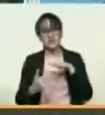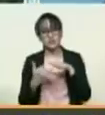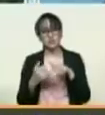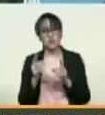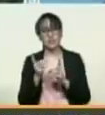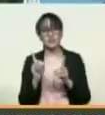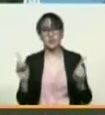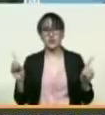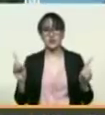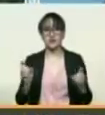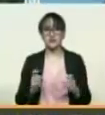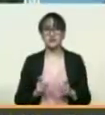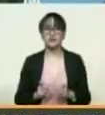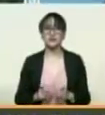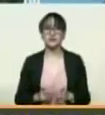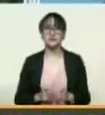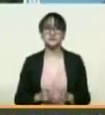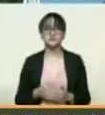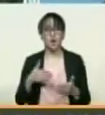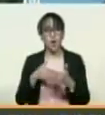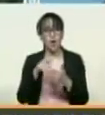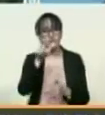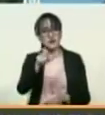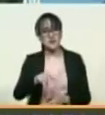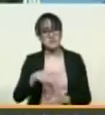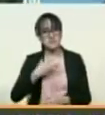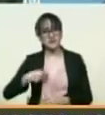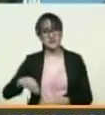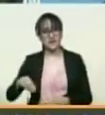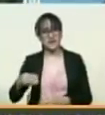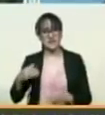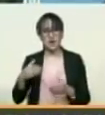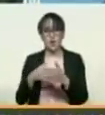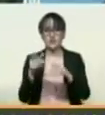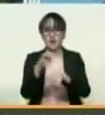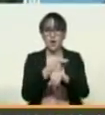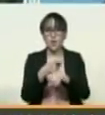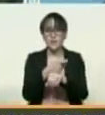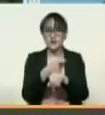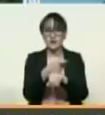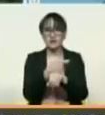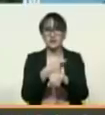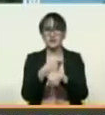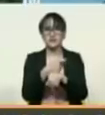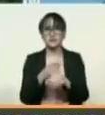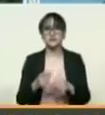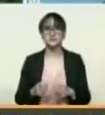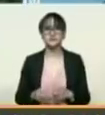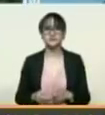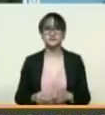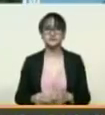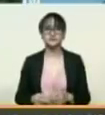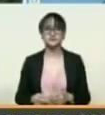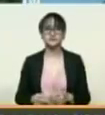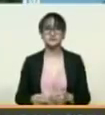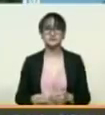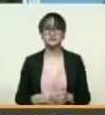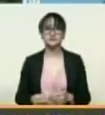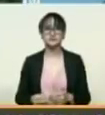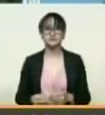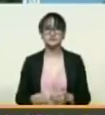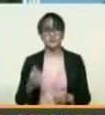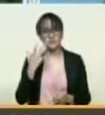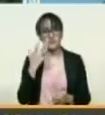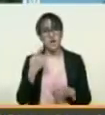democráticas, contra su presidente, contra su gobierno constitucional, donde vemos que en otros